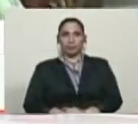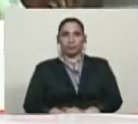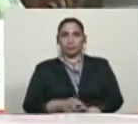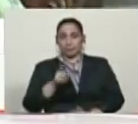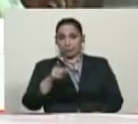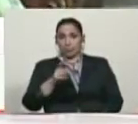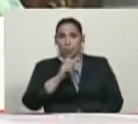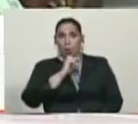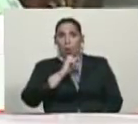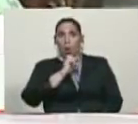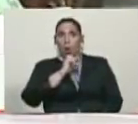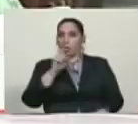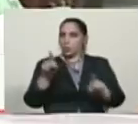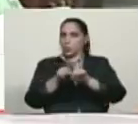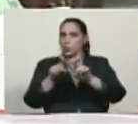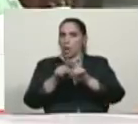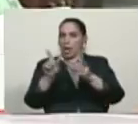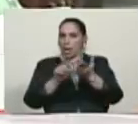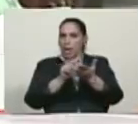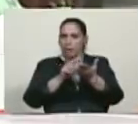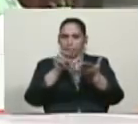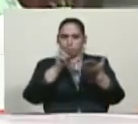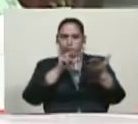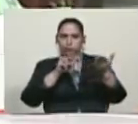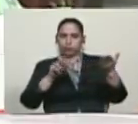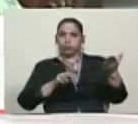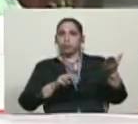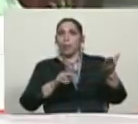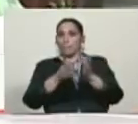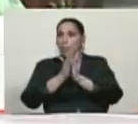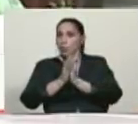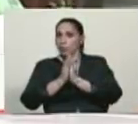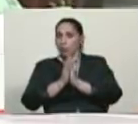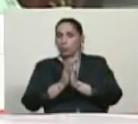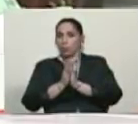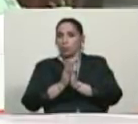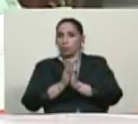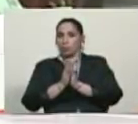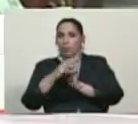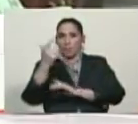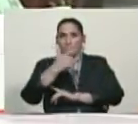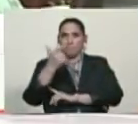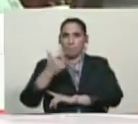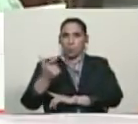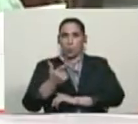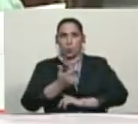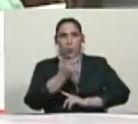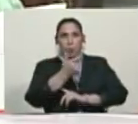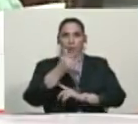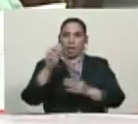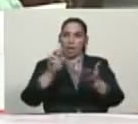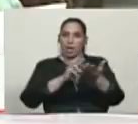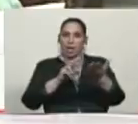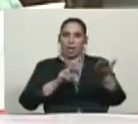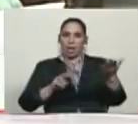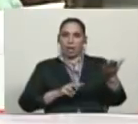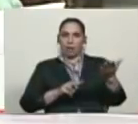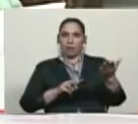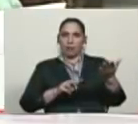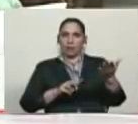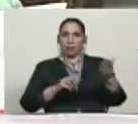de oro no recomiendo aquellos que leen inglés no busquen por las redes sociales por